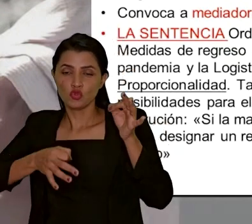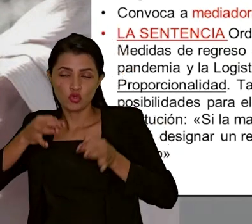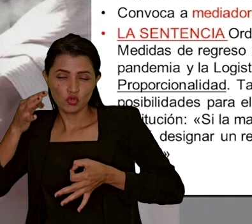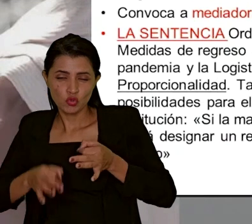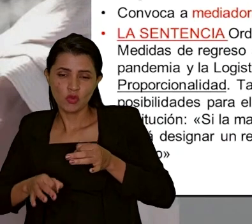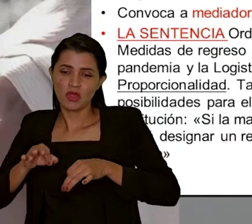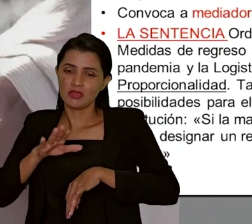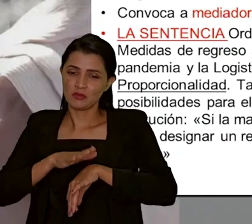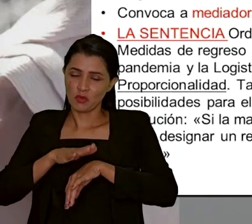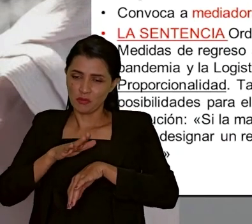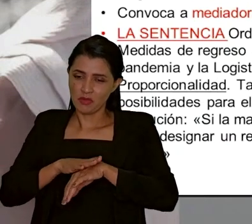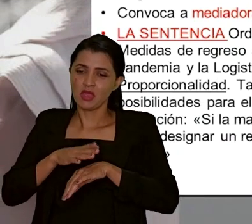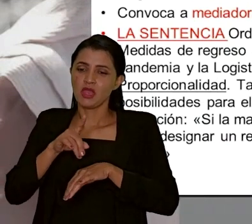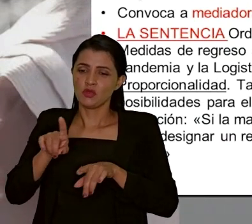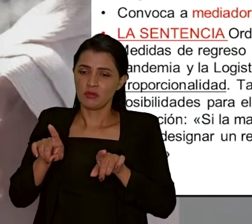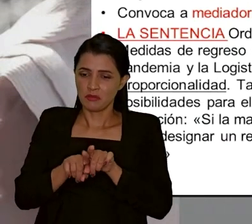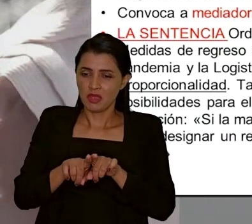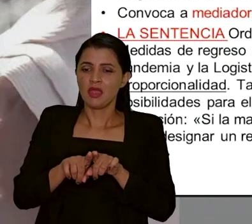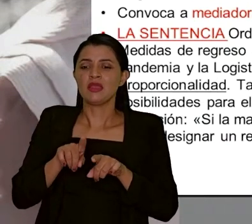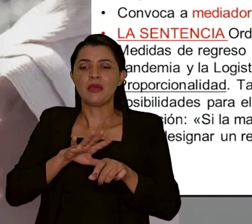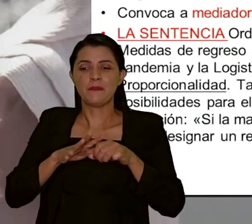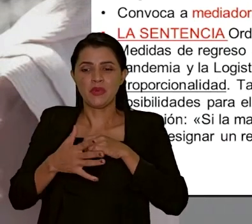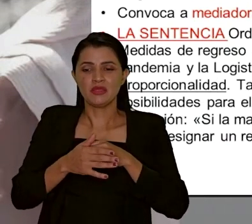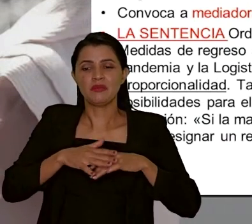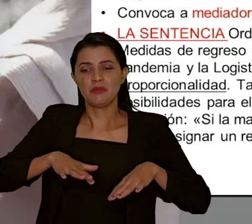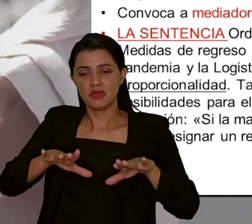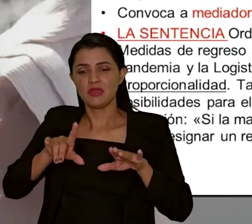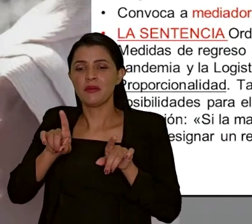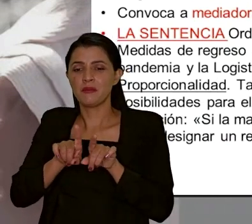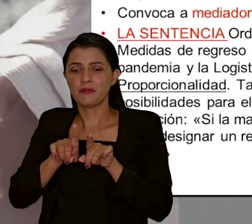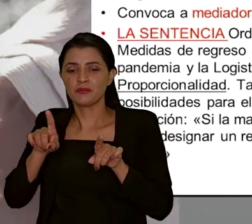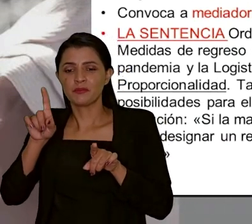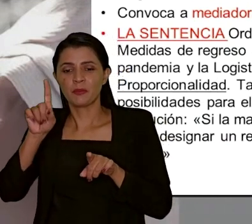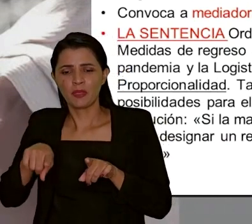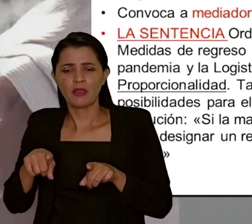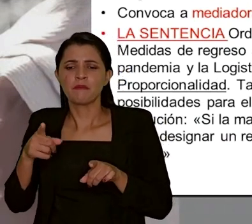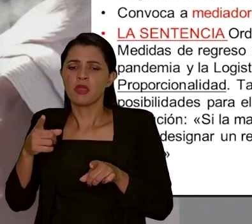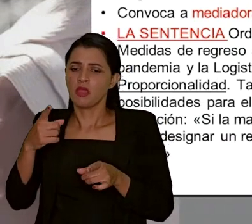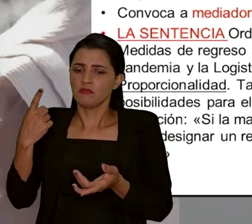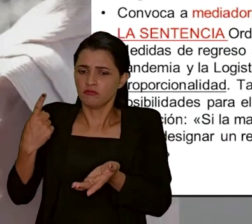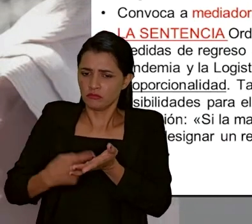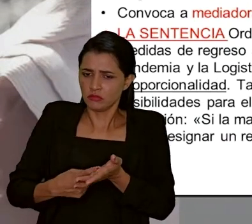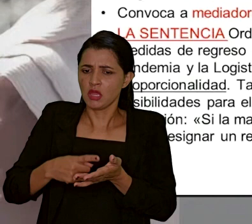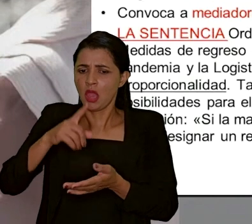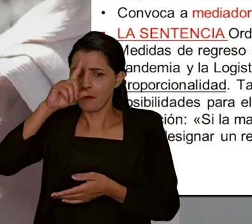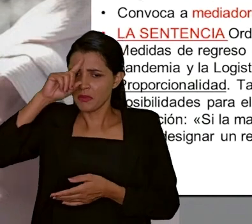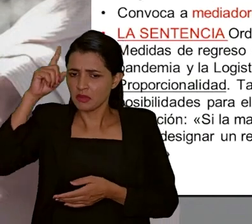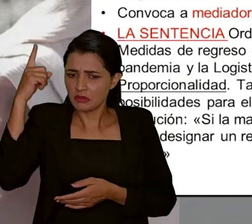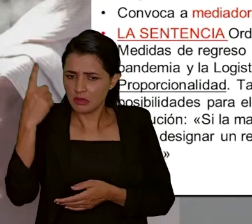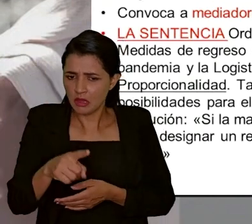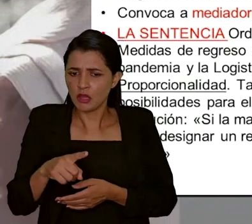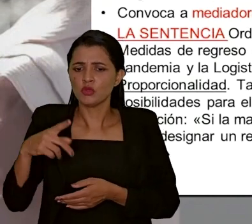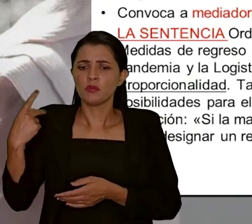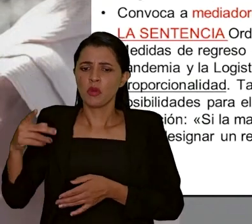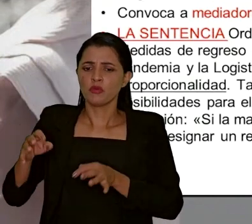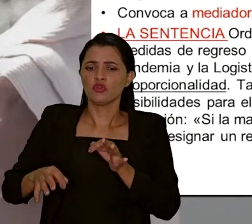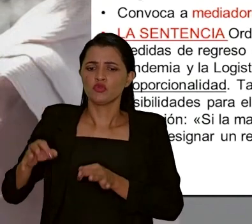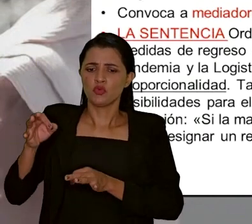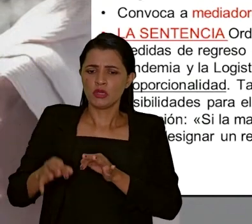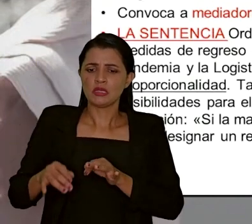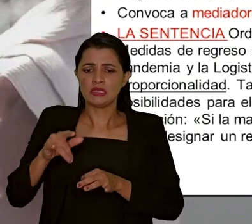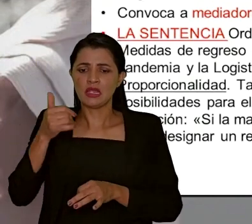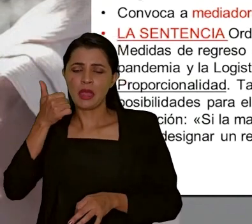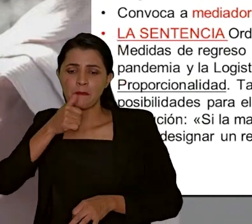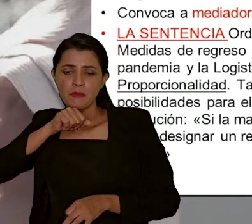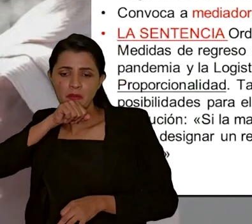pandemia. También ofrece un abanico de posibilidades para el cumplimiento de la orden de restitución. Y dice, si la madre no está en condiciones de viajar,